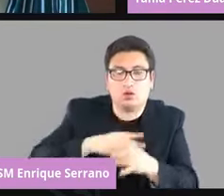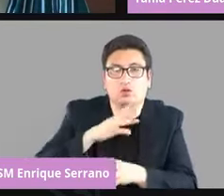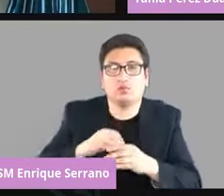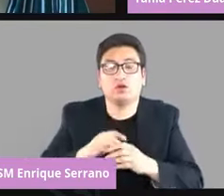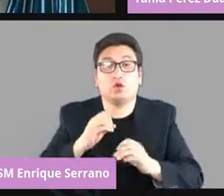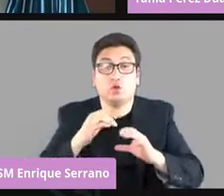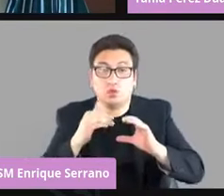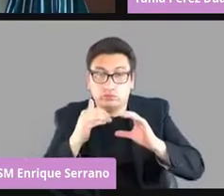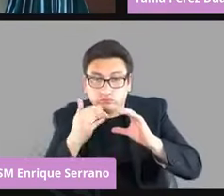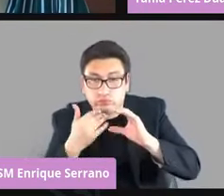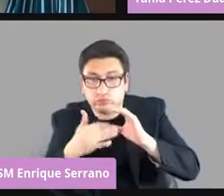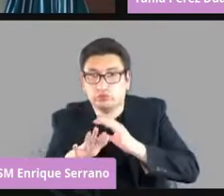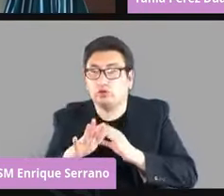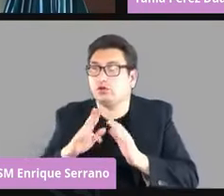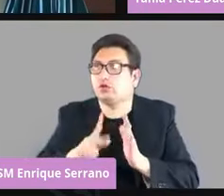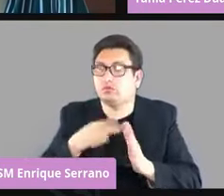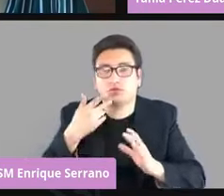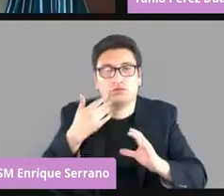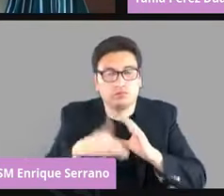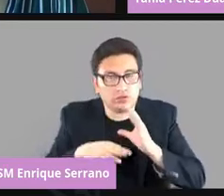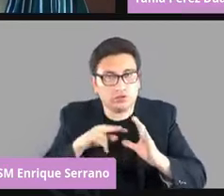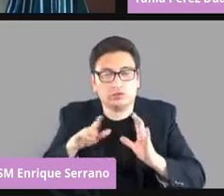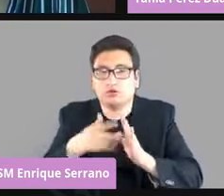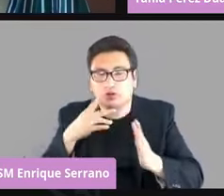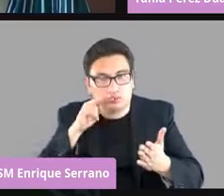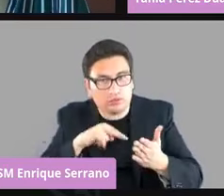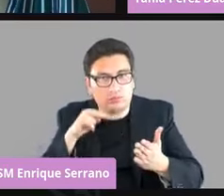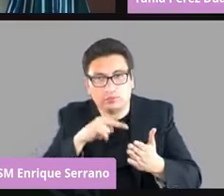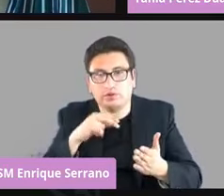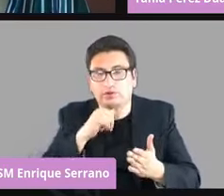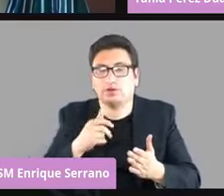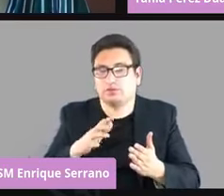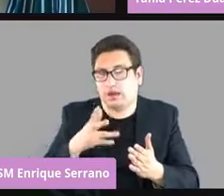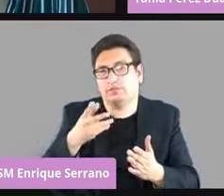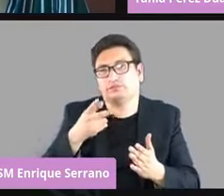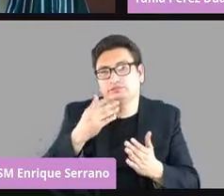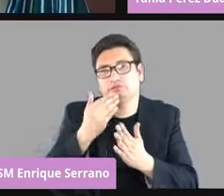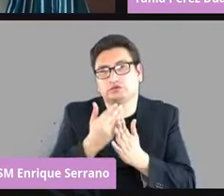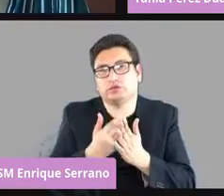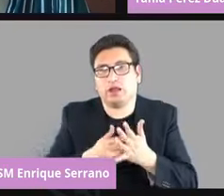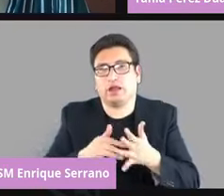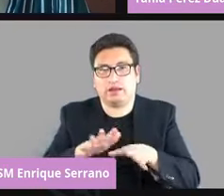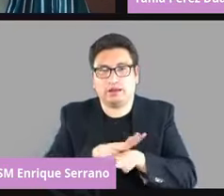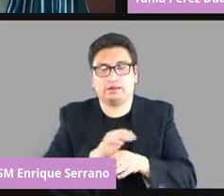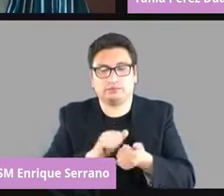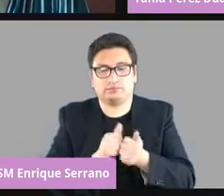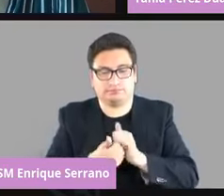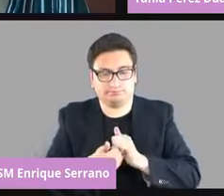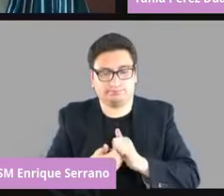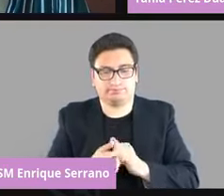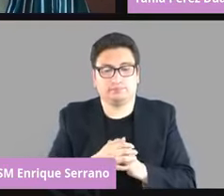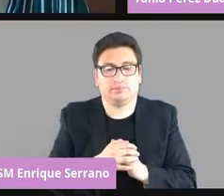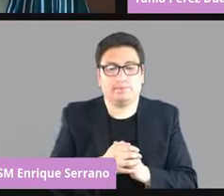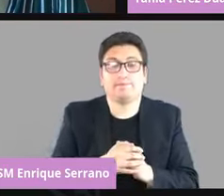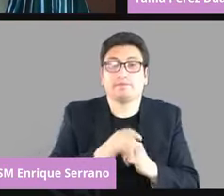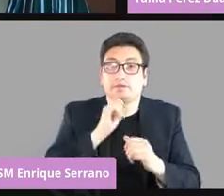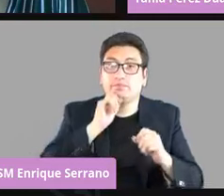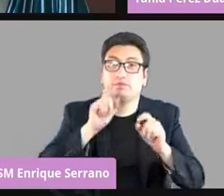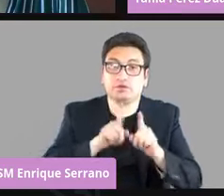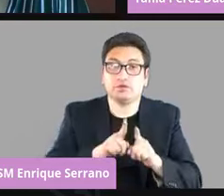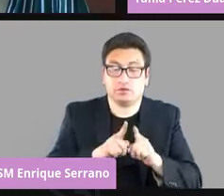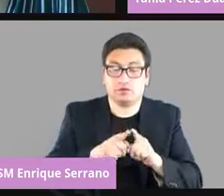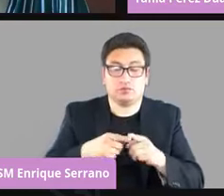correo y no checarlo 10 veces. Realmente como ciertas cosas que ya esté haciendo y también cómo acepta